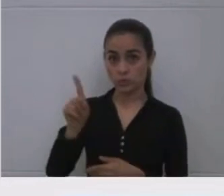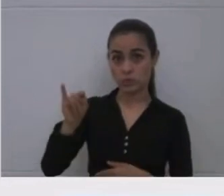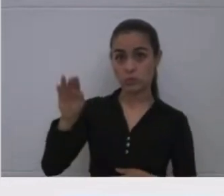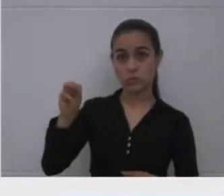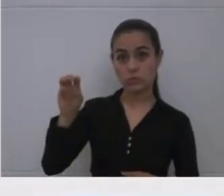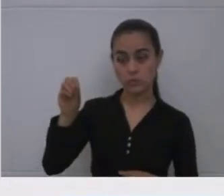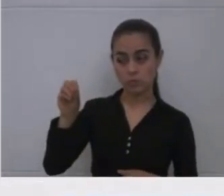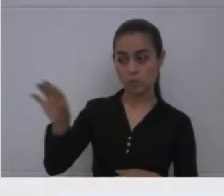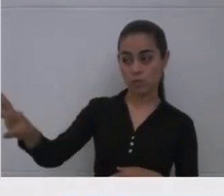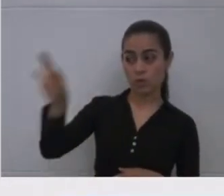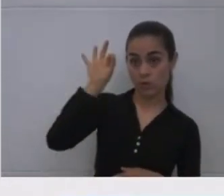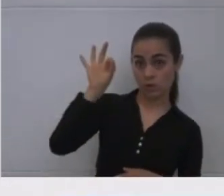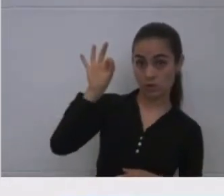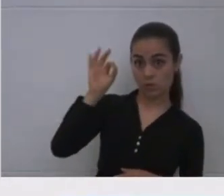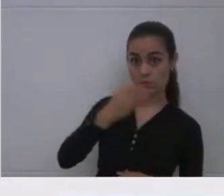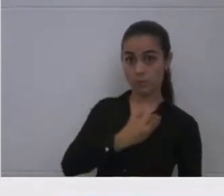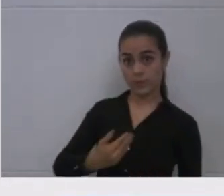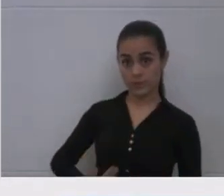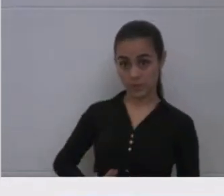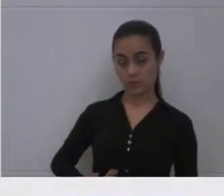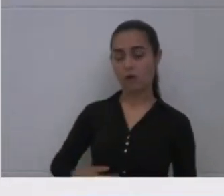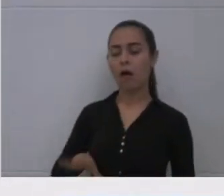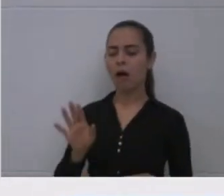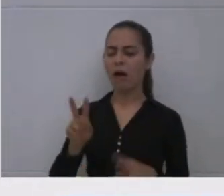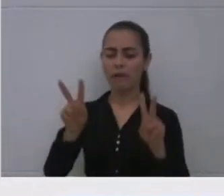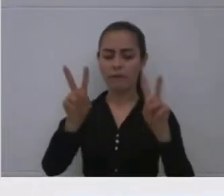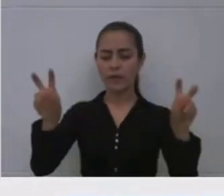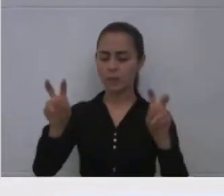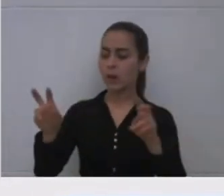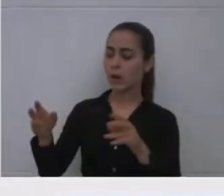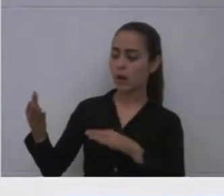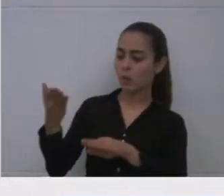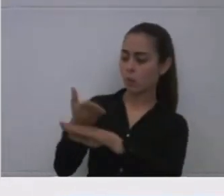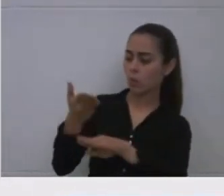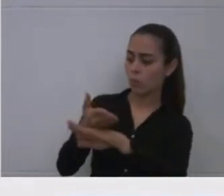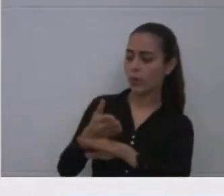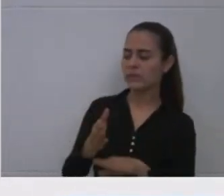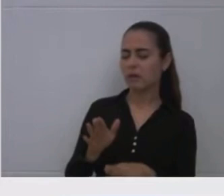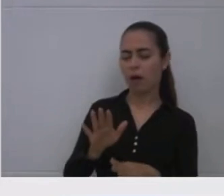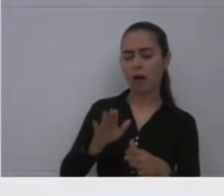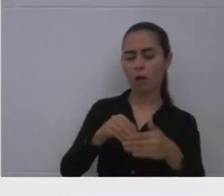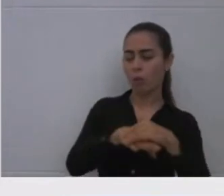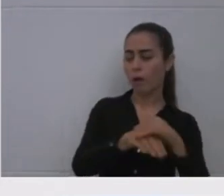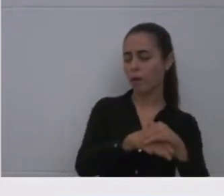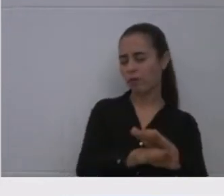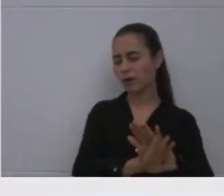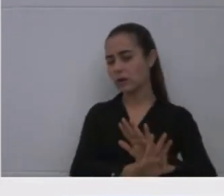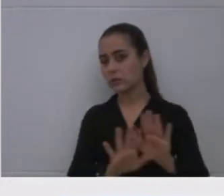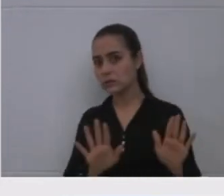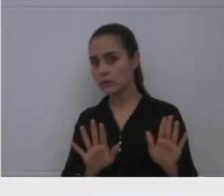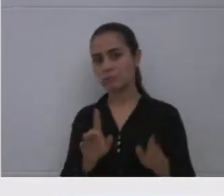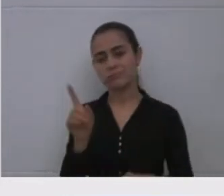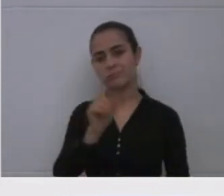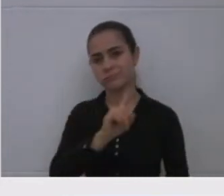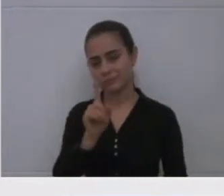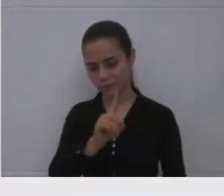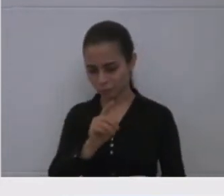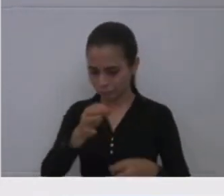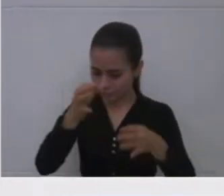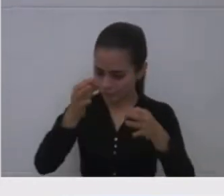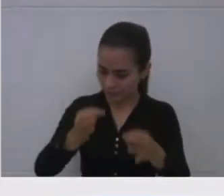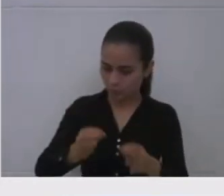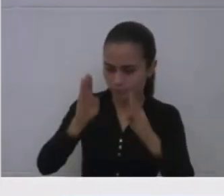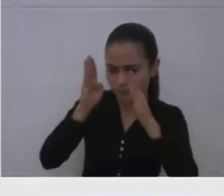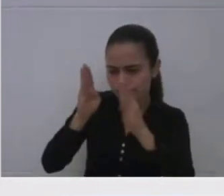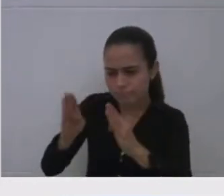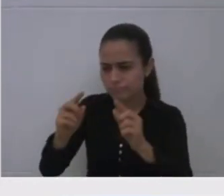presidente, nunca se nos va a archivar o a engavetar un debate sobre violencia contra las niñas o las mujeres. Yo estoy seguro de que nunca,